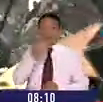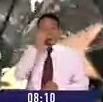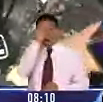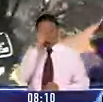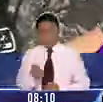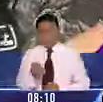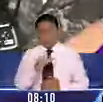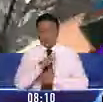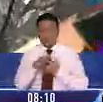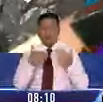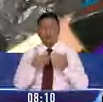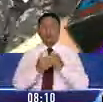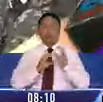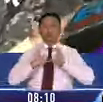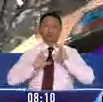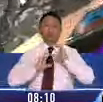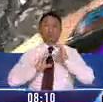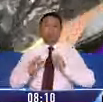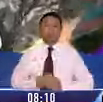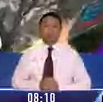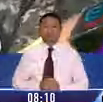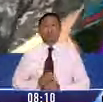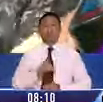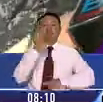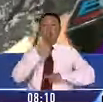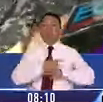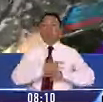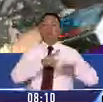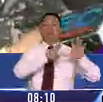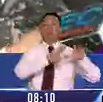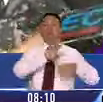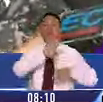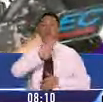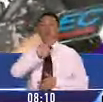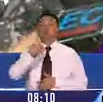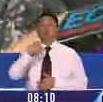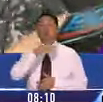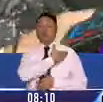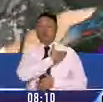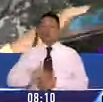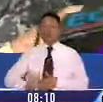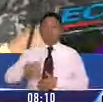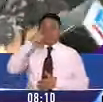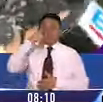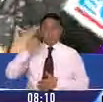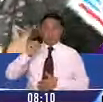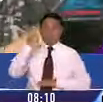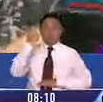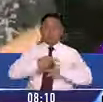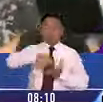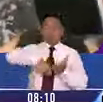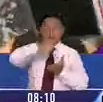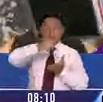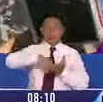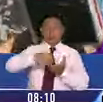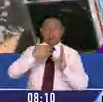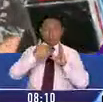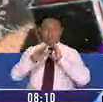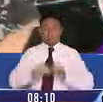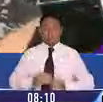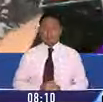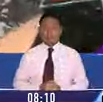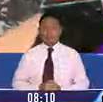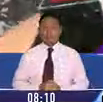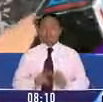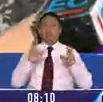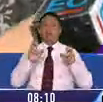medios de comunicación. El decreto 741 ha sido emitido por el señor presidente constitucional de la República del Ecuador con base